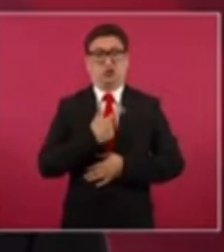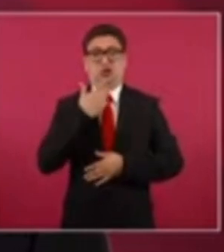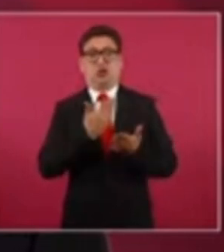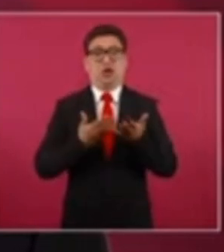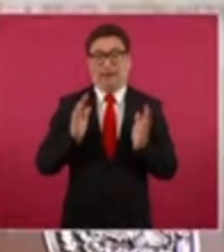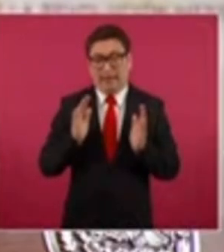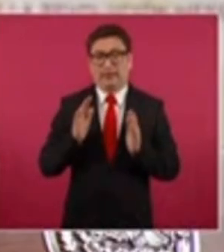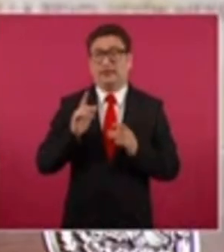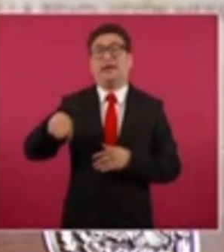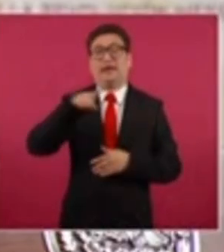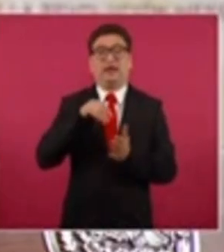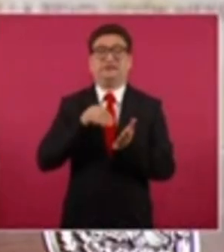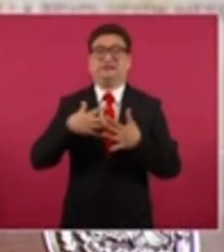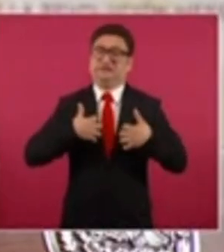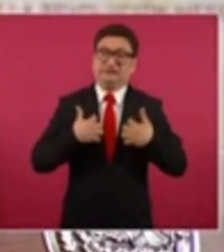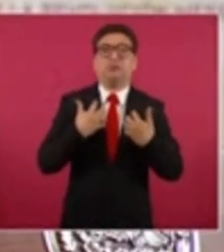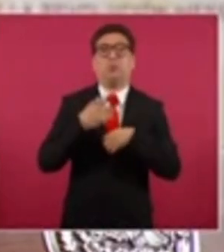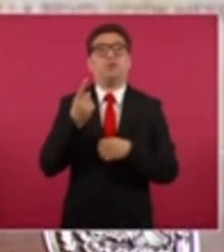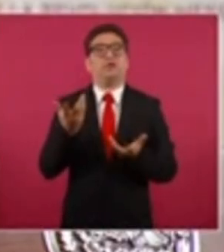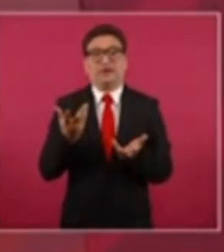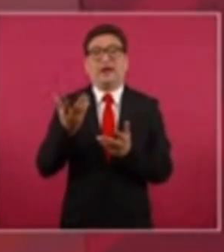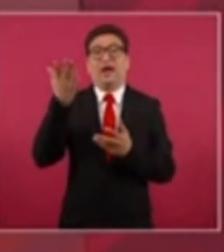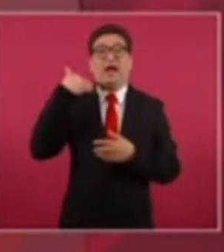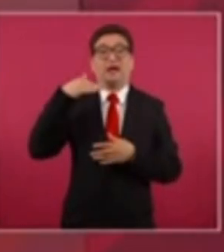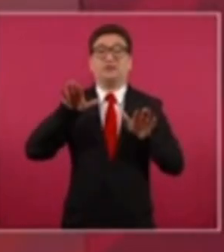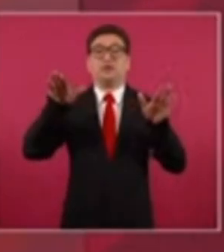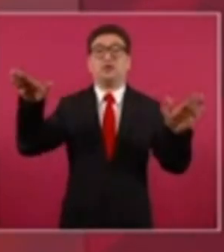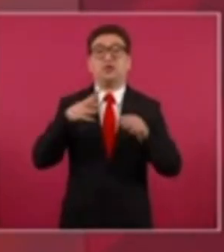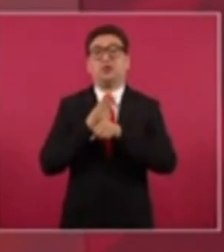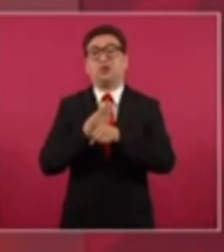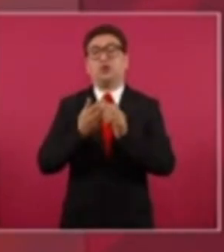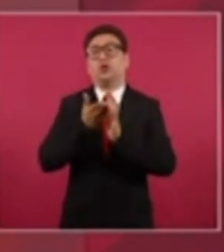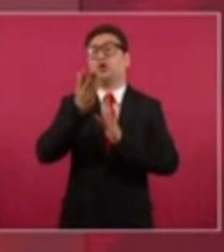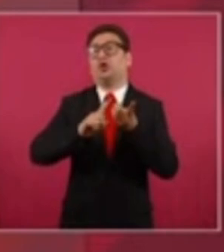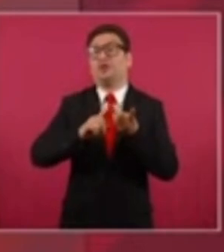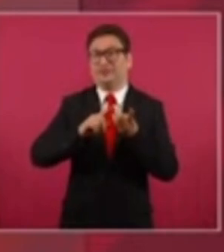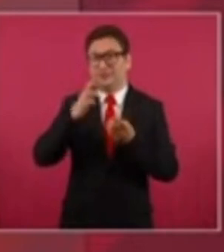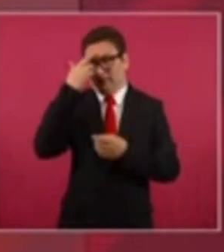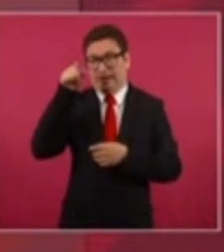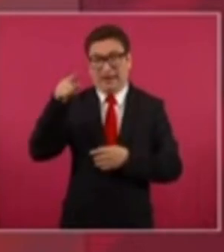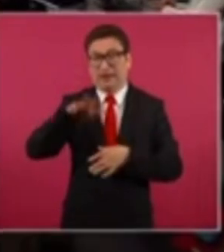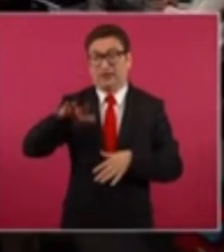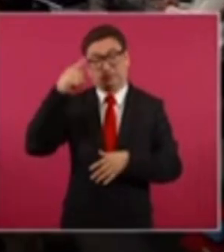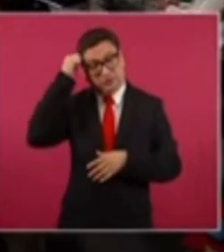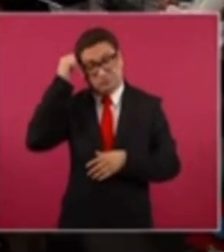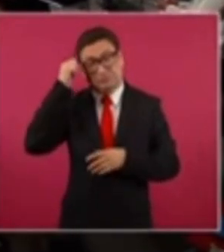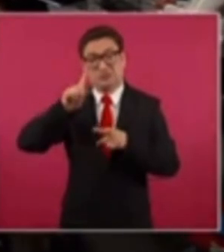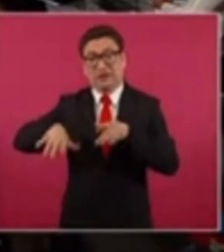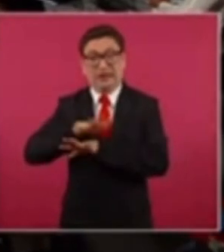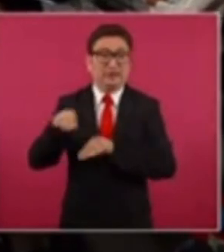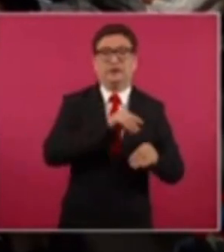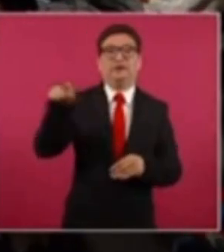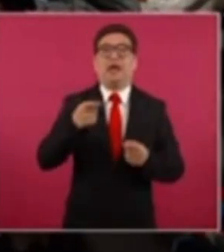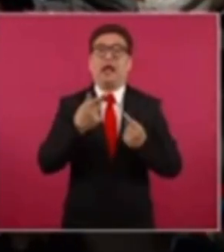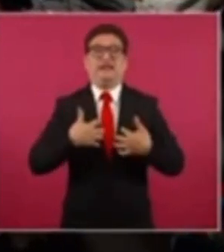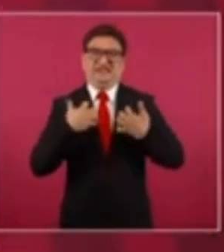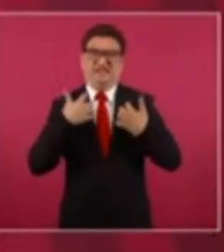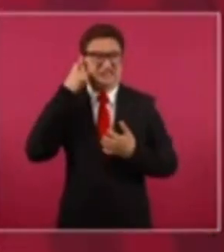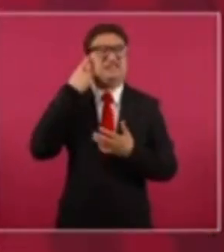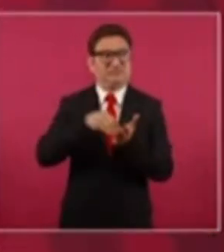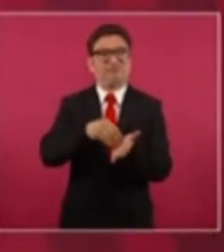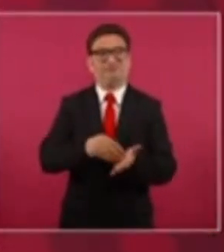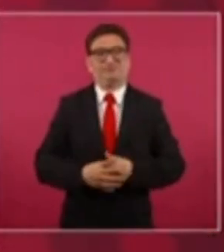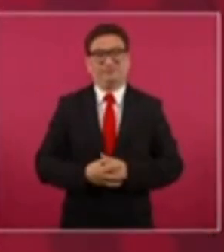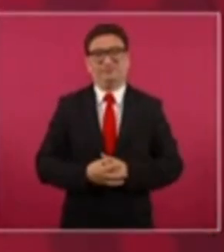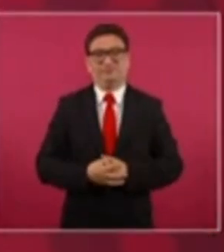y están todavía molestos porque no se construyó el aeropuerto en el lago de Texcoco. No se les pasa todavía el